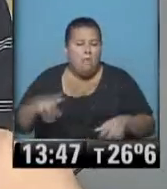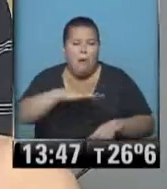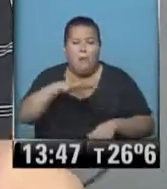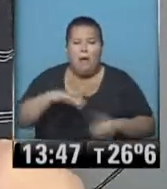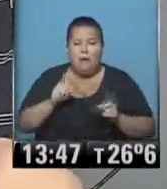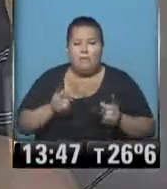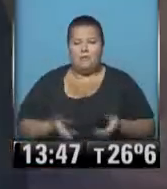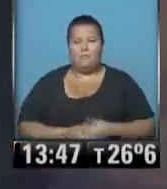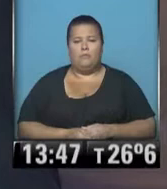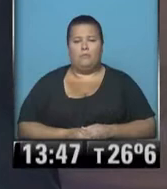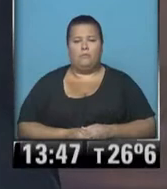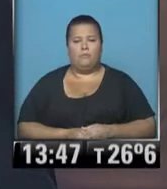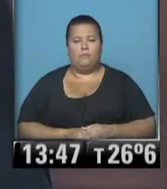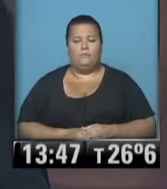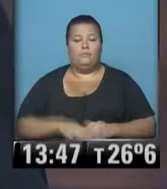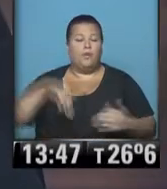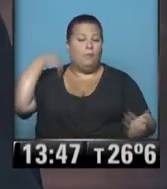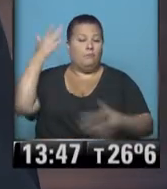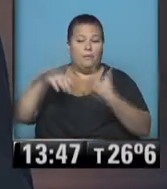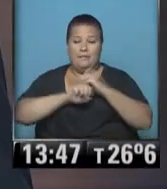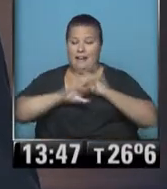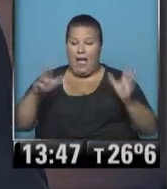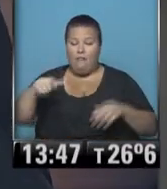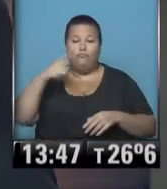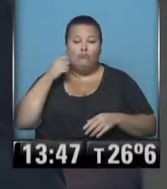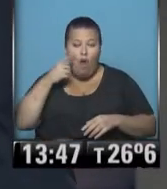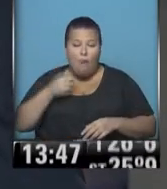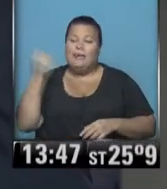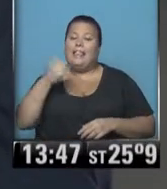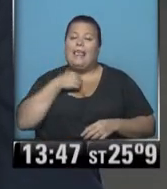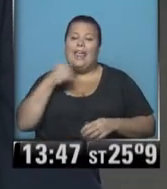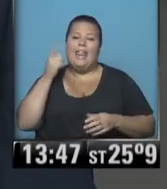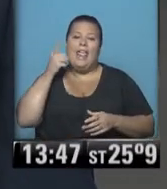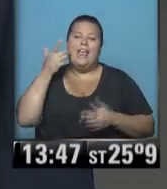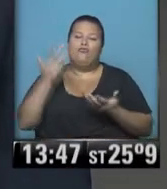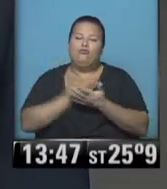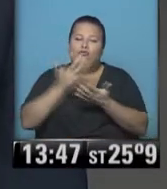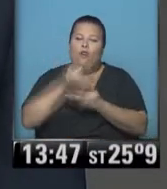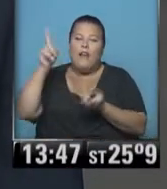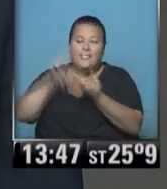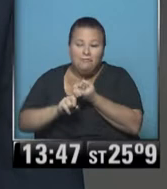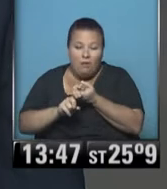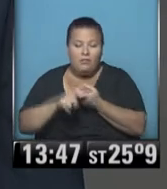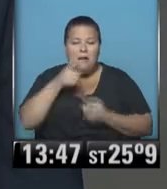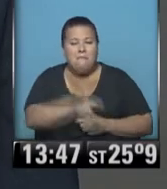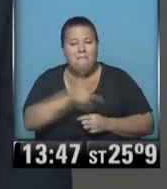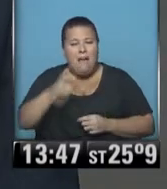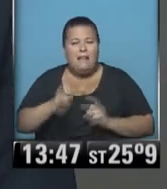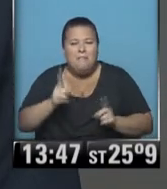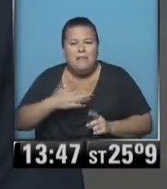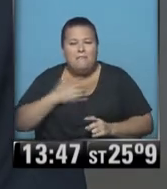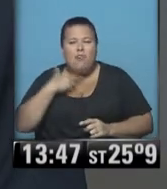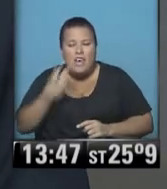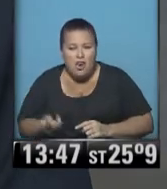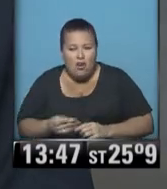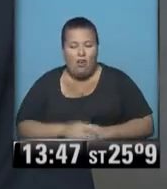barrio. Violencia extrema que lleva este hombre con la intención de dañar y lastimar a su mujer, matar a sus propios